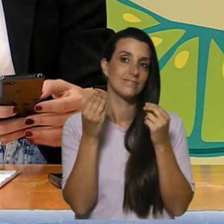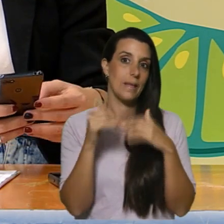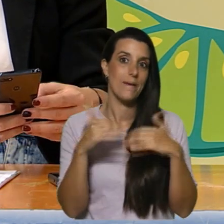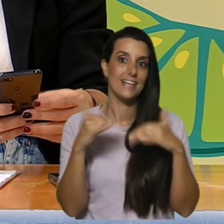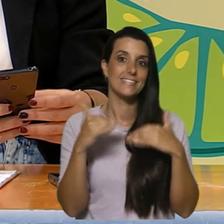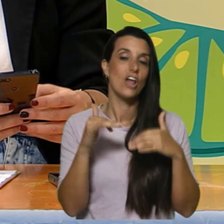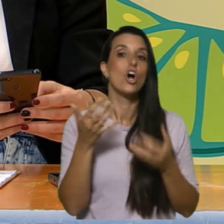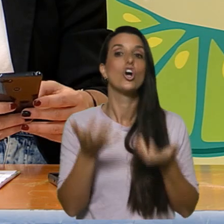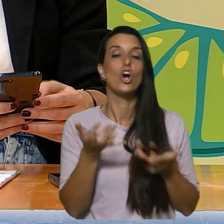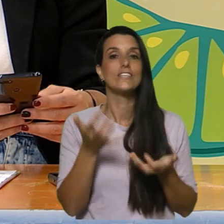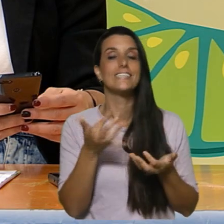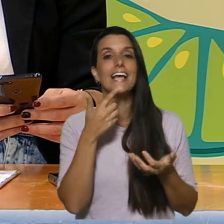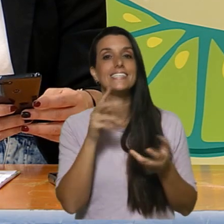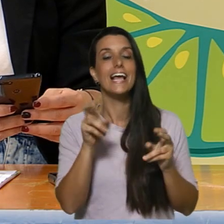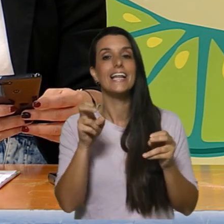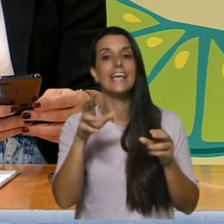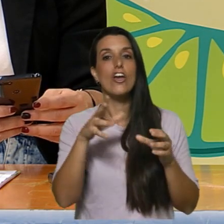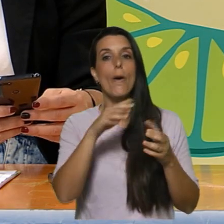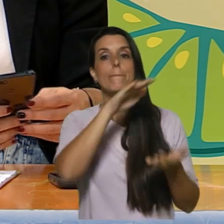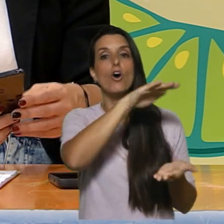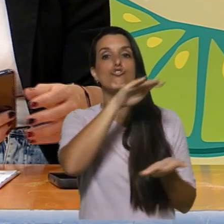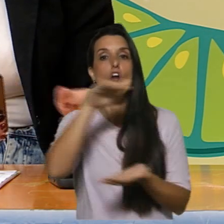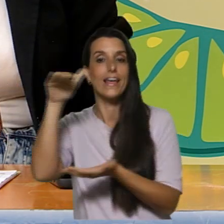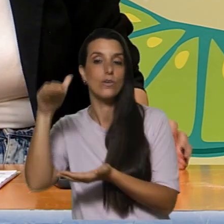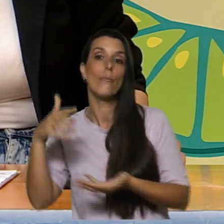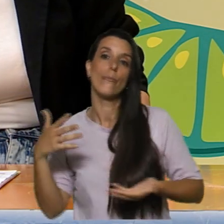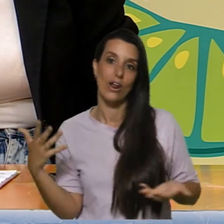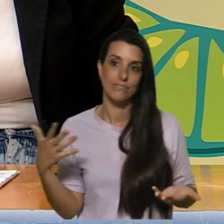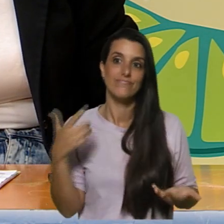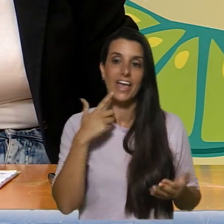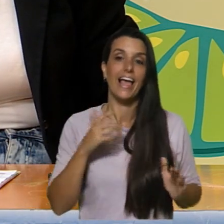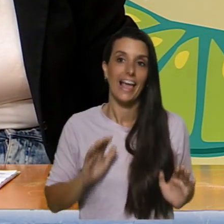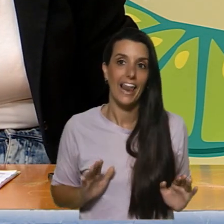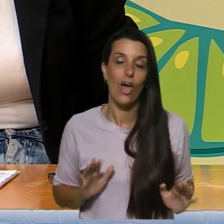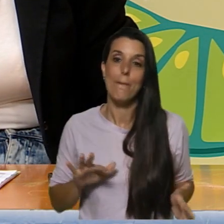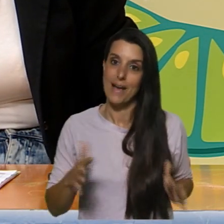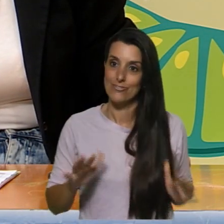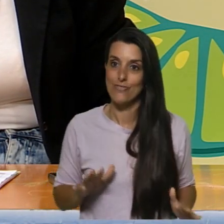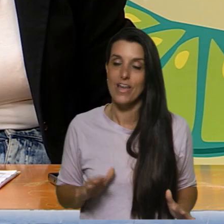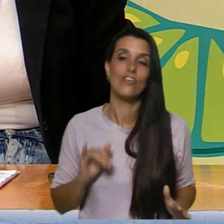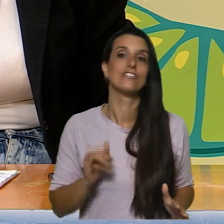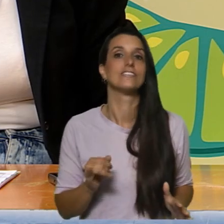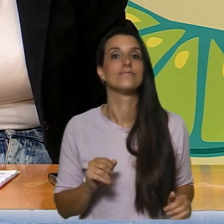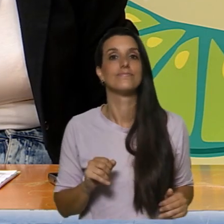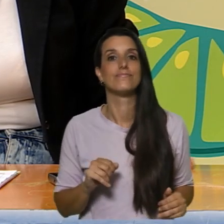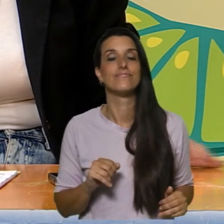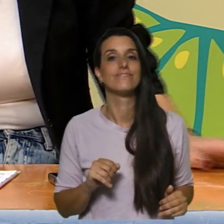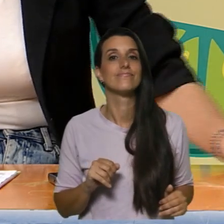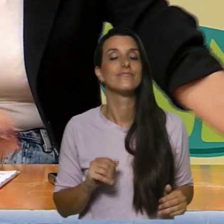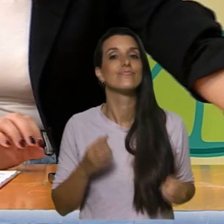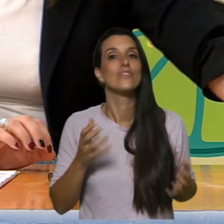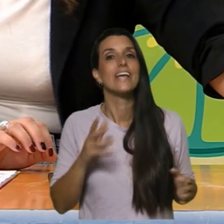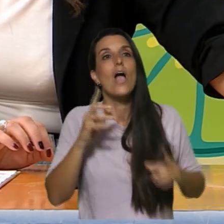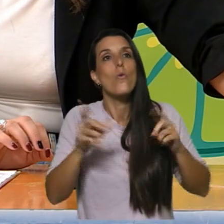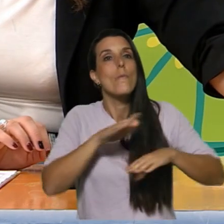la cocina, que es el que junta bollones. Bueno, creo que los frasquitos van por ahí también, ¿no? Ahora van a ver. Porque para